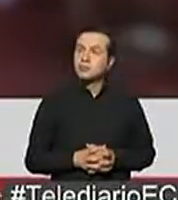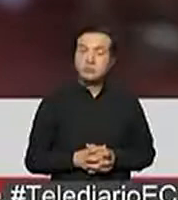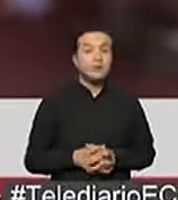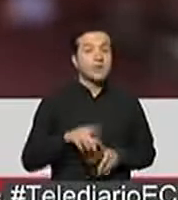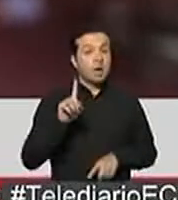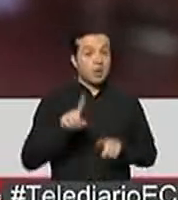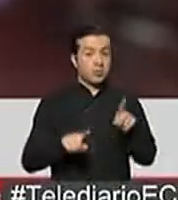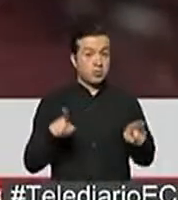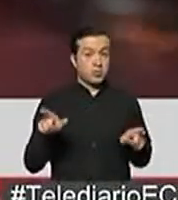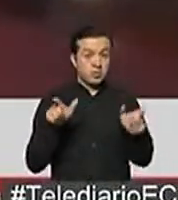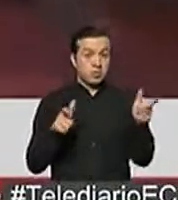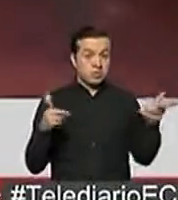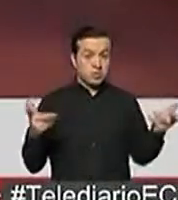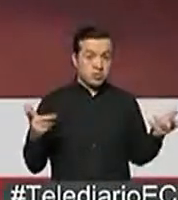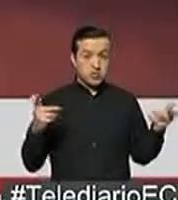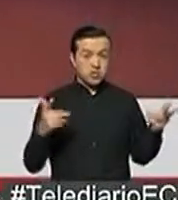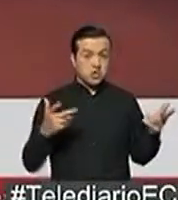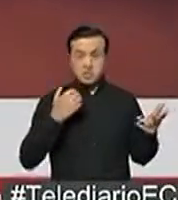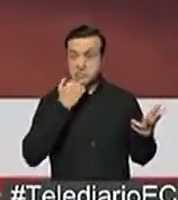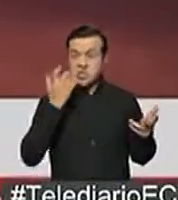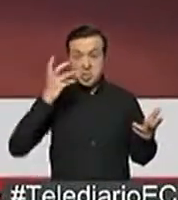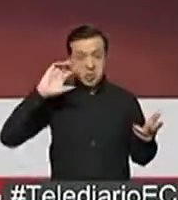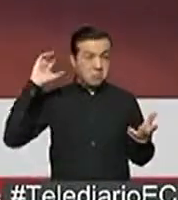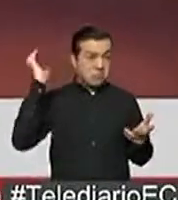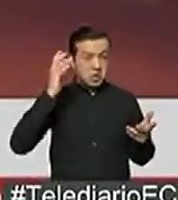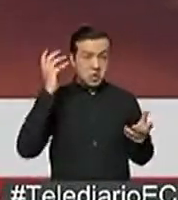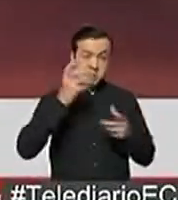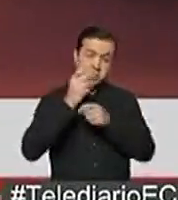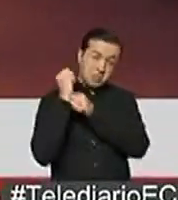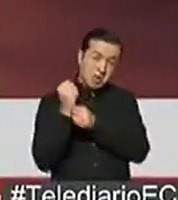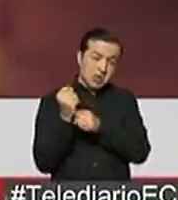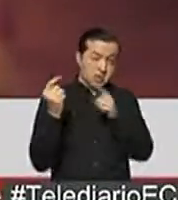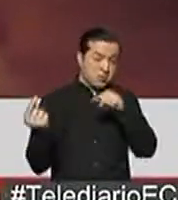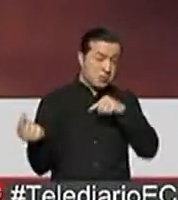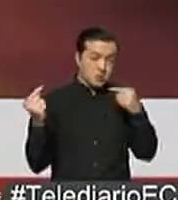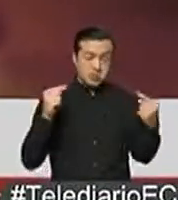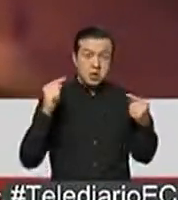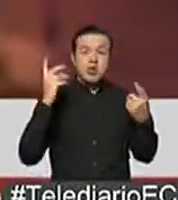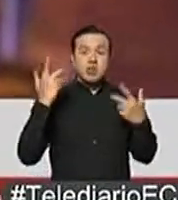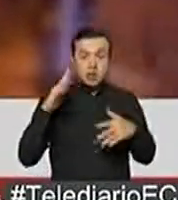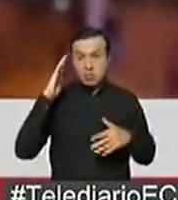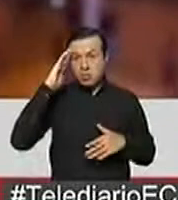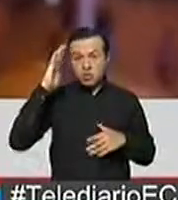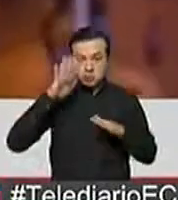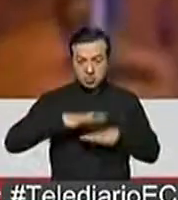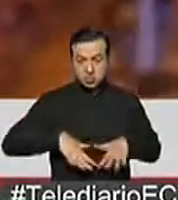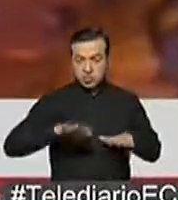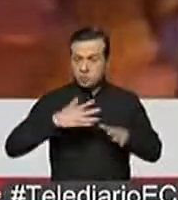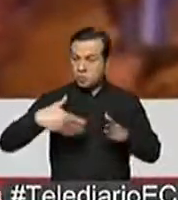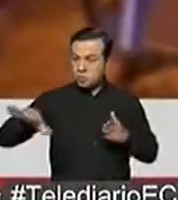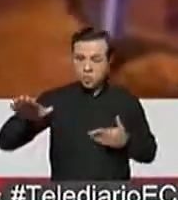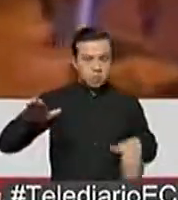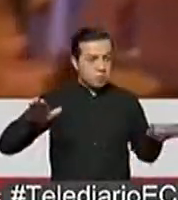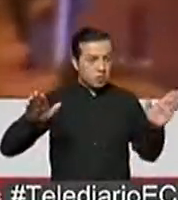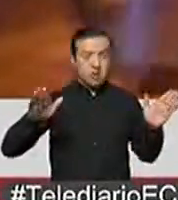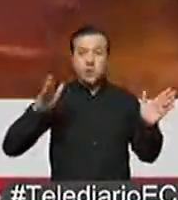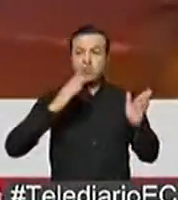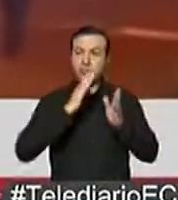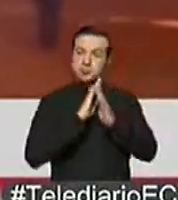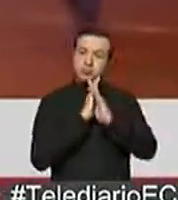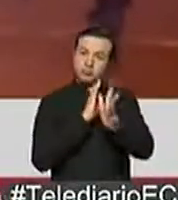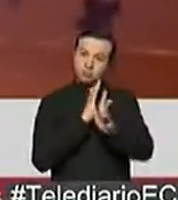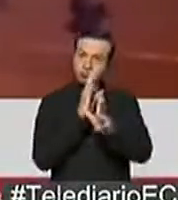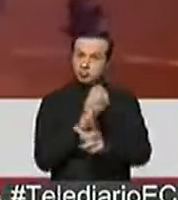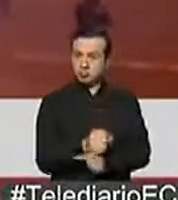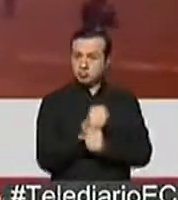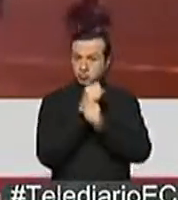Algunos de los manifestantes intercambiaron piedras y palos hasta la llegada de la policía para dispersarlos y establecer un cordón de